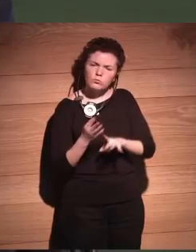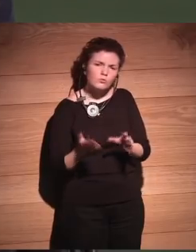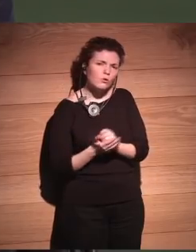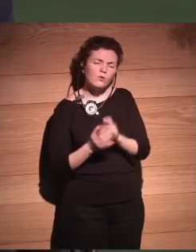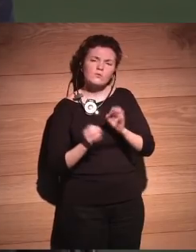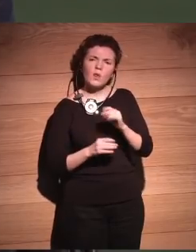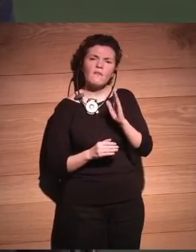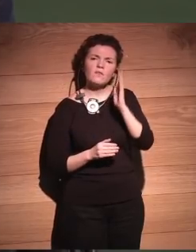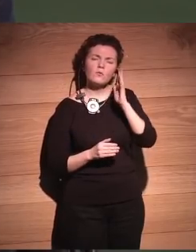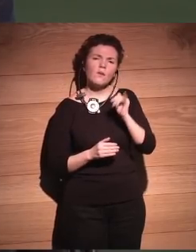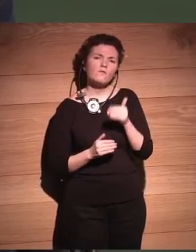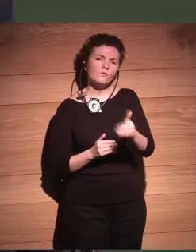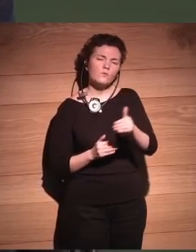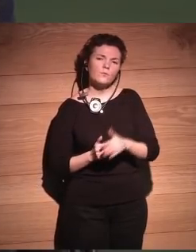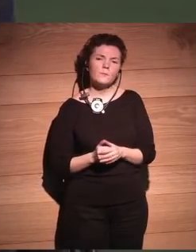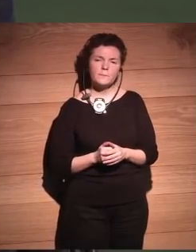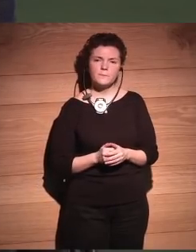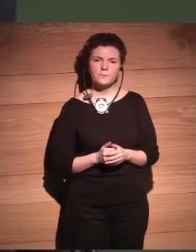su efecto.